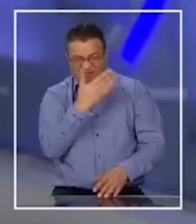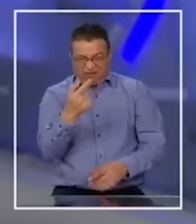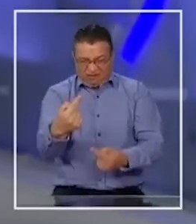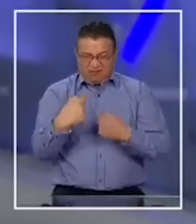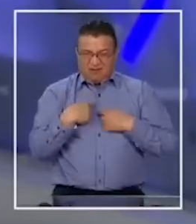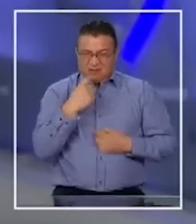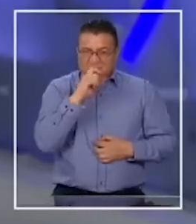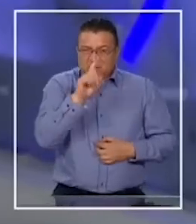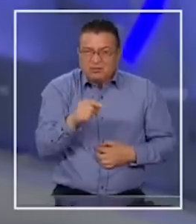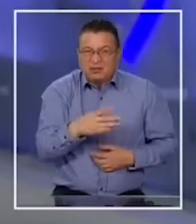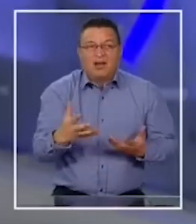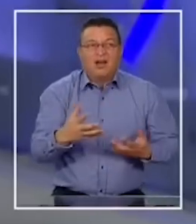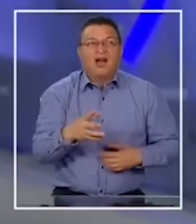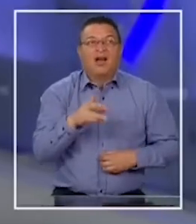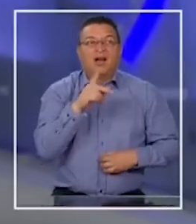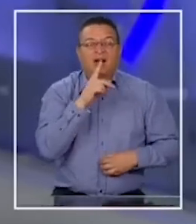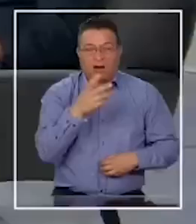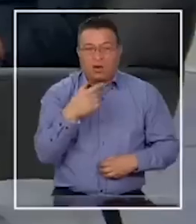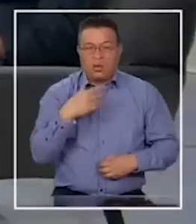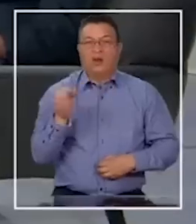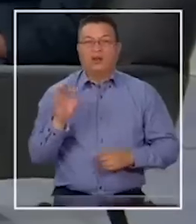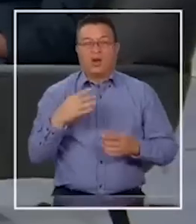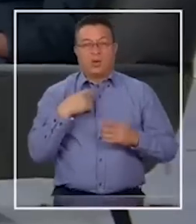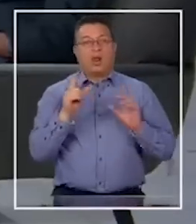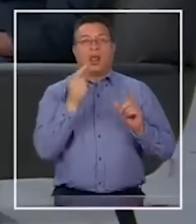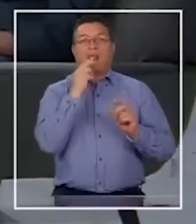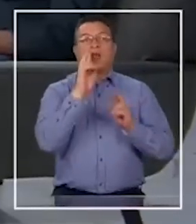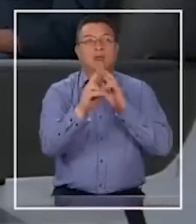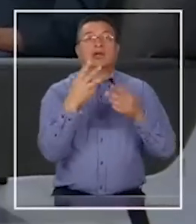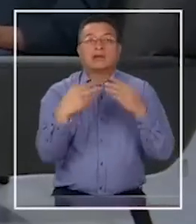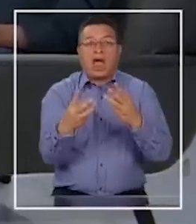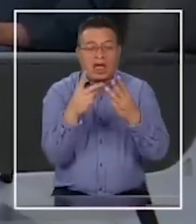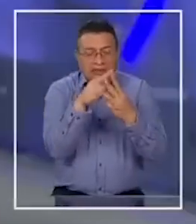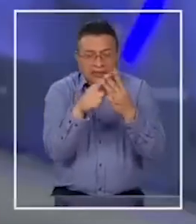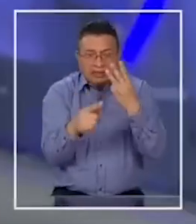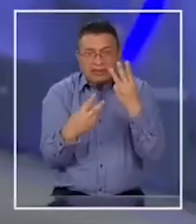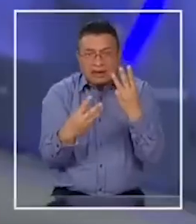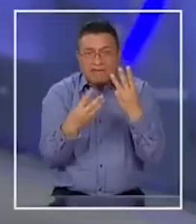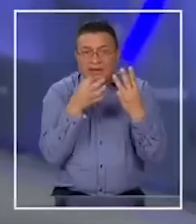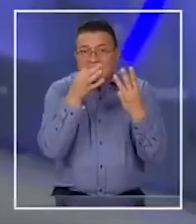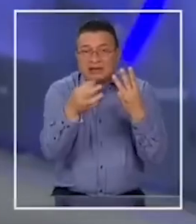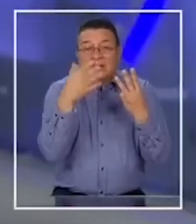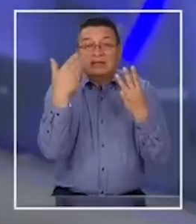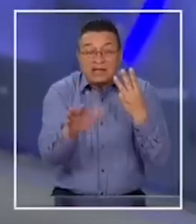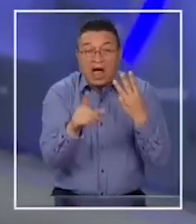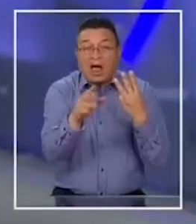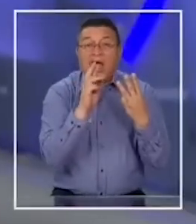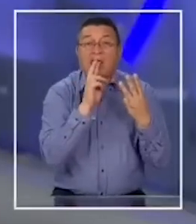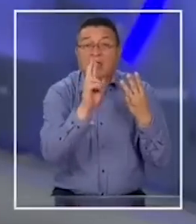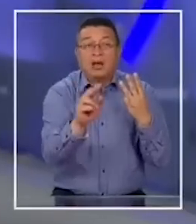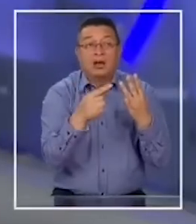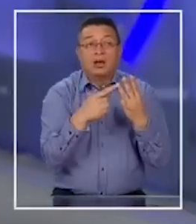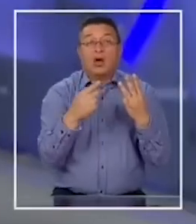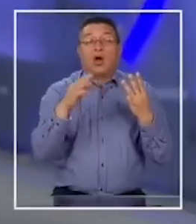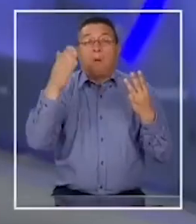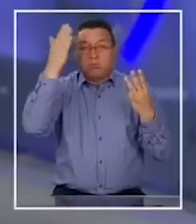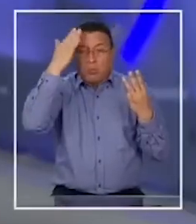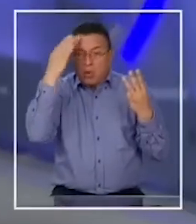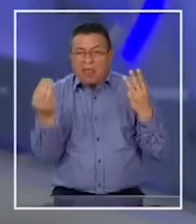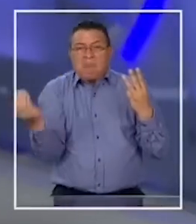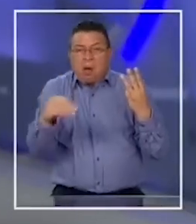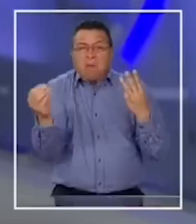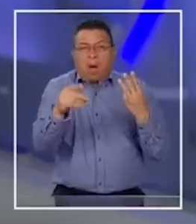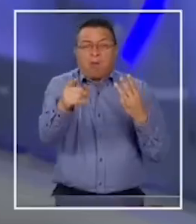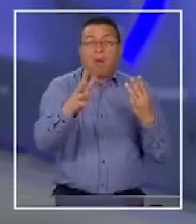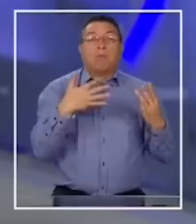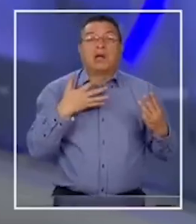porque viene con un predicado demasiado fuerte te he dicho tres veces que es efectiva y el ribete de efectista populista Mira cualquier